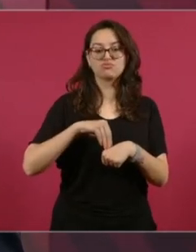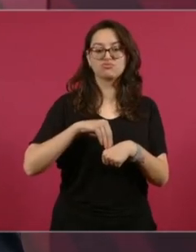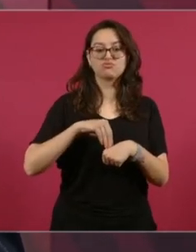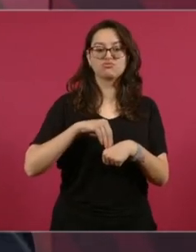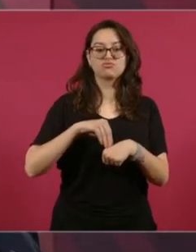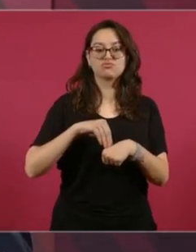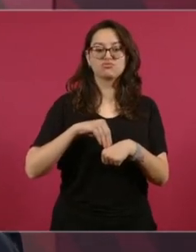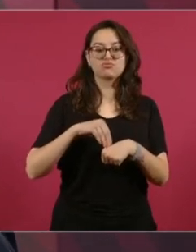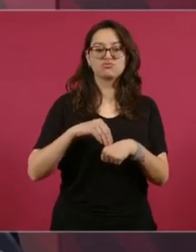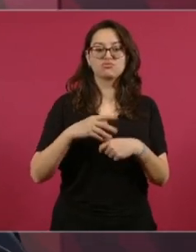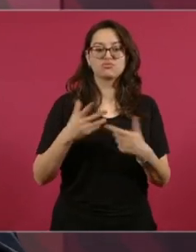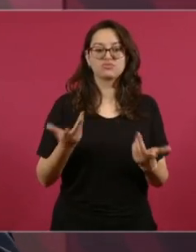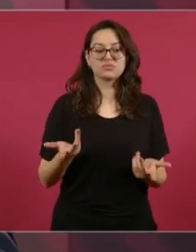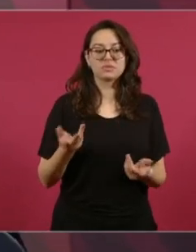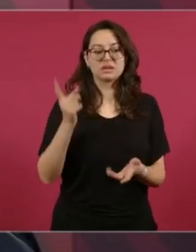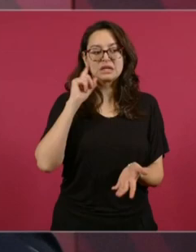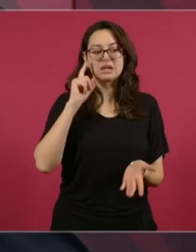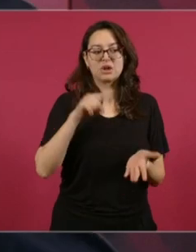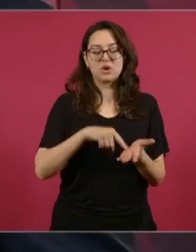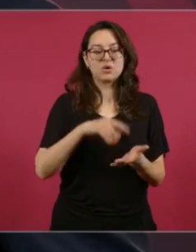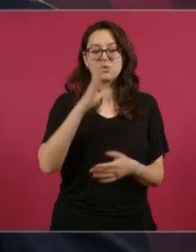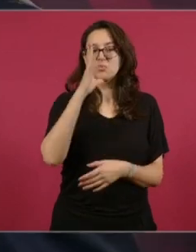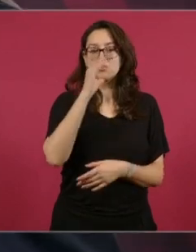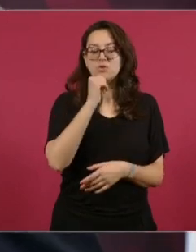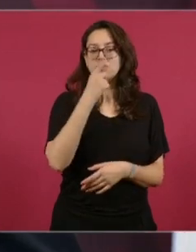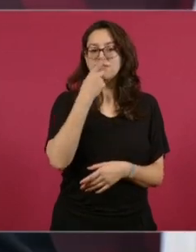a lo mejor no lo vamos a poder decir aquí,